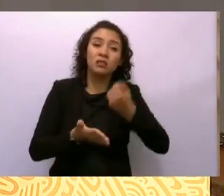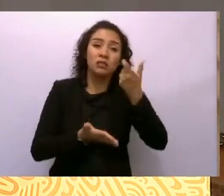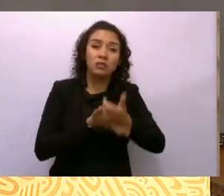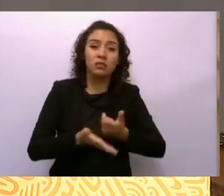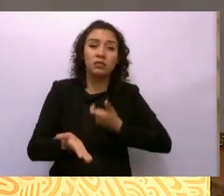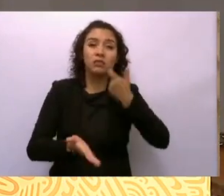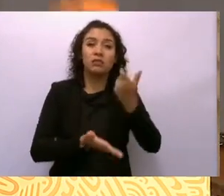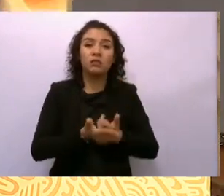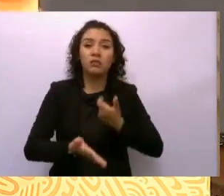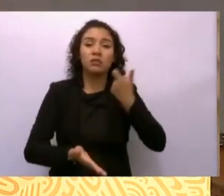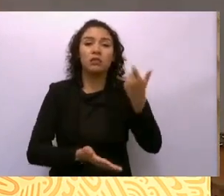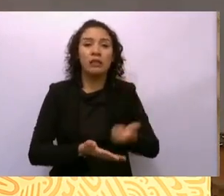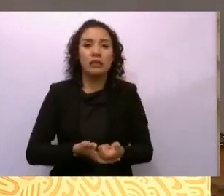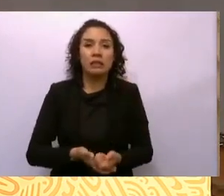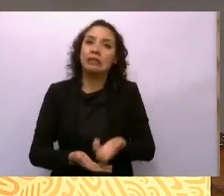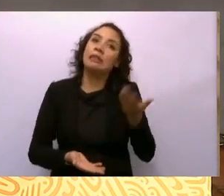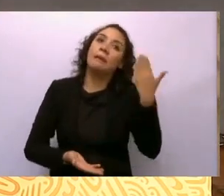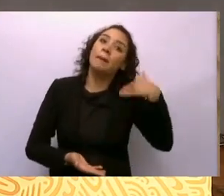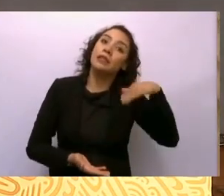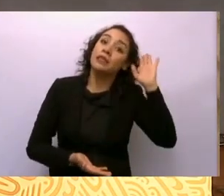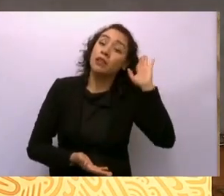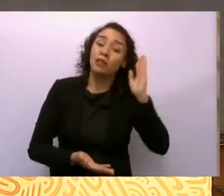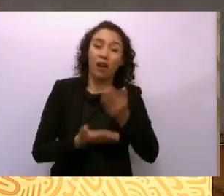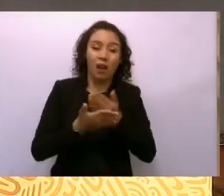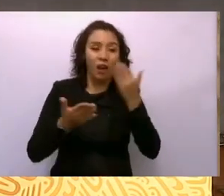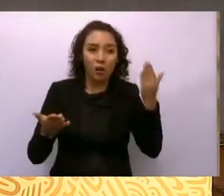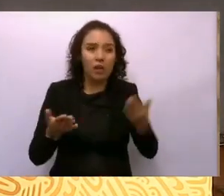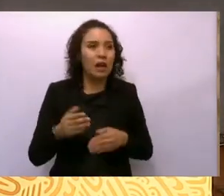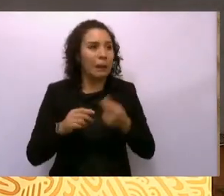Bueno, así estaban los reclusorios.